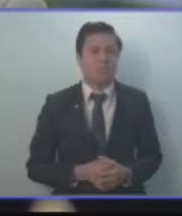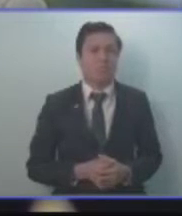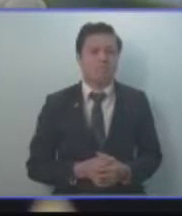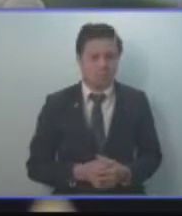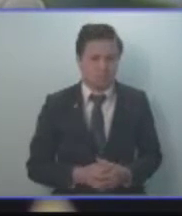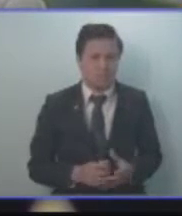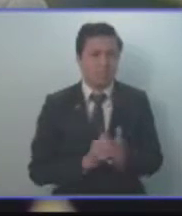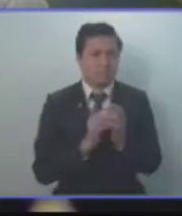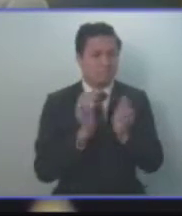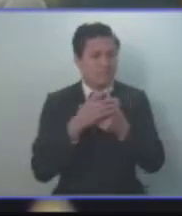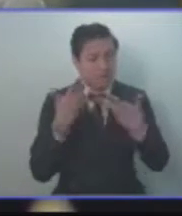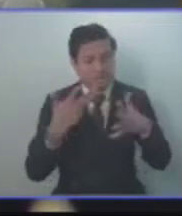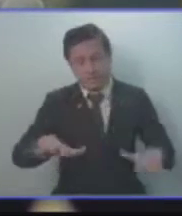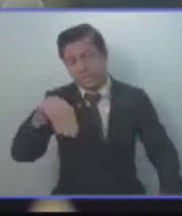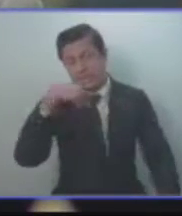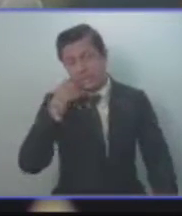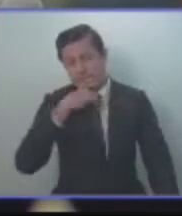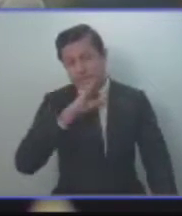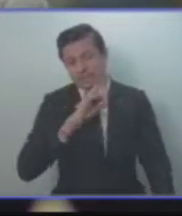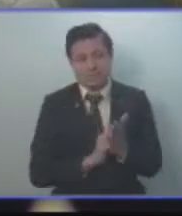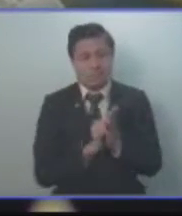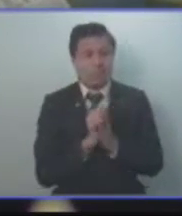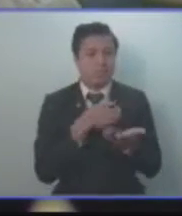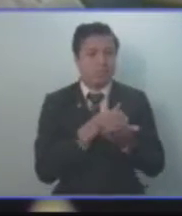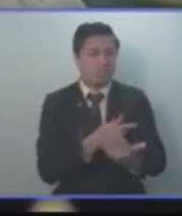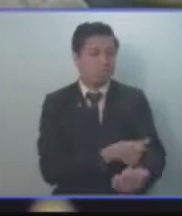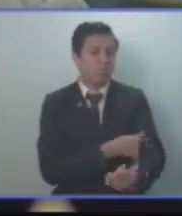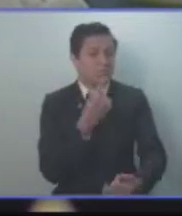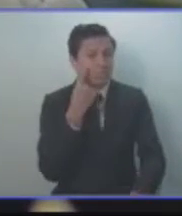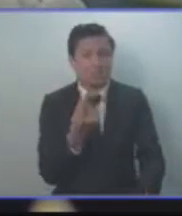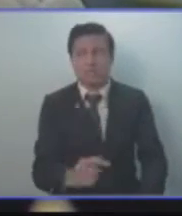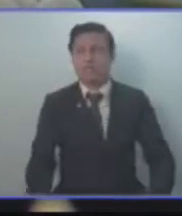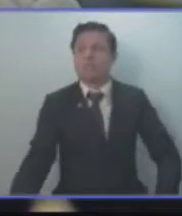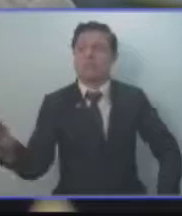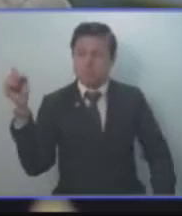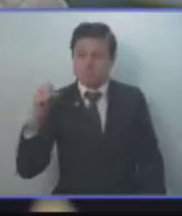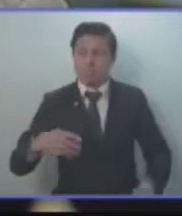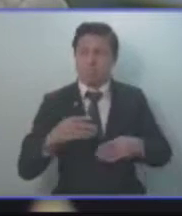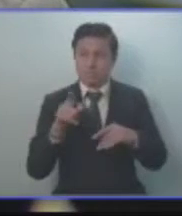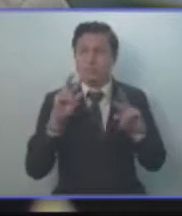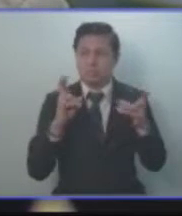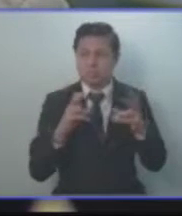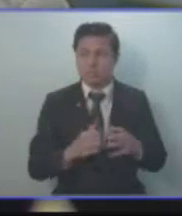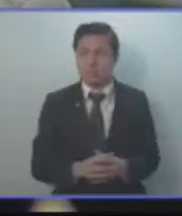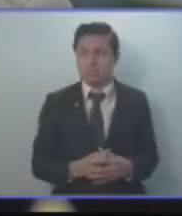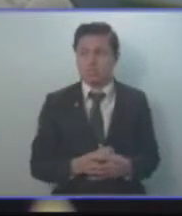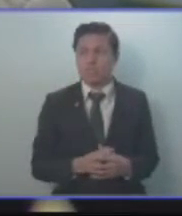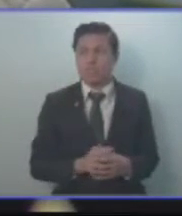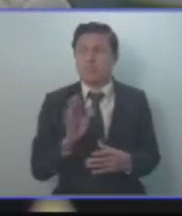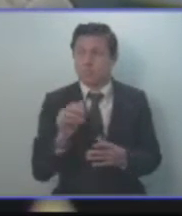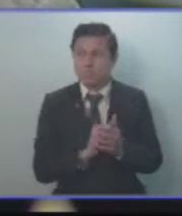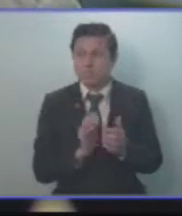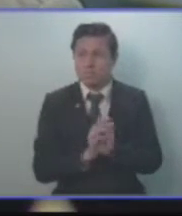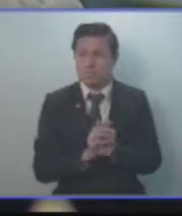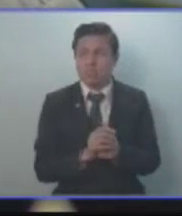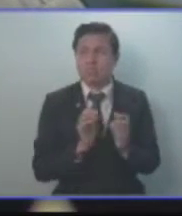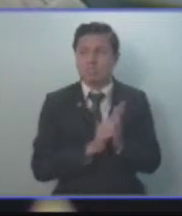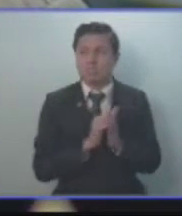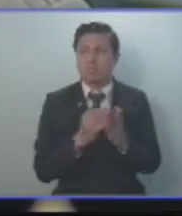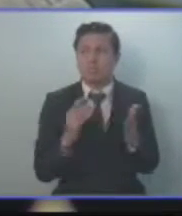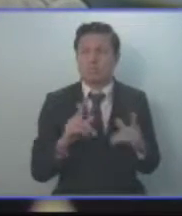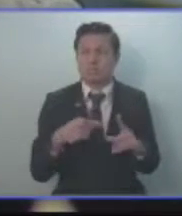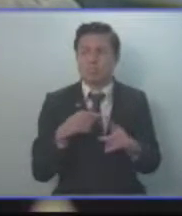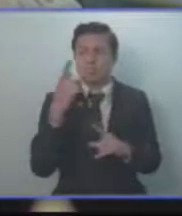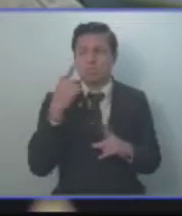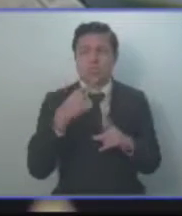en su problema, llega al hospital y le dice, mire, sí, le vamos a tratar su tema, su problema, pero lo vamos a hacer